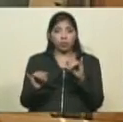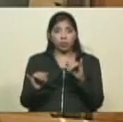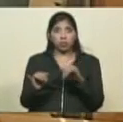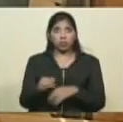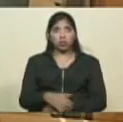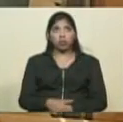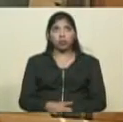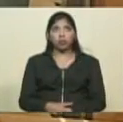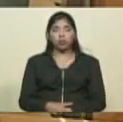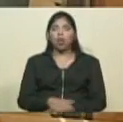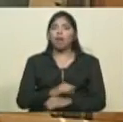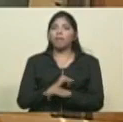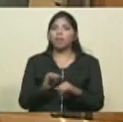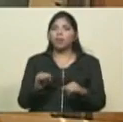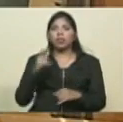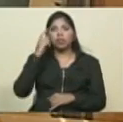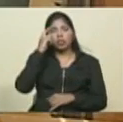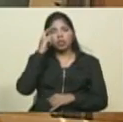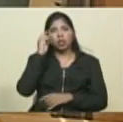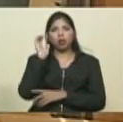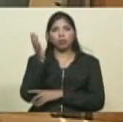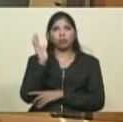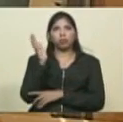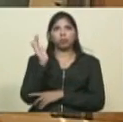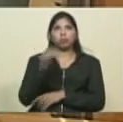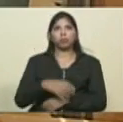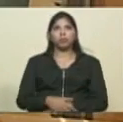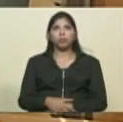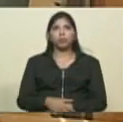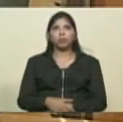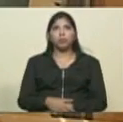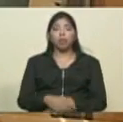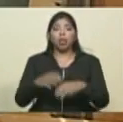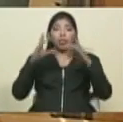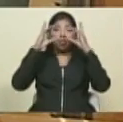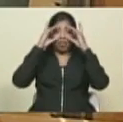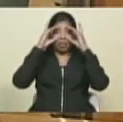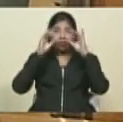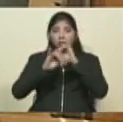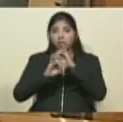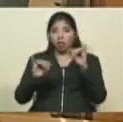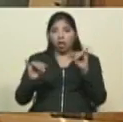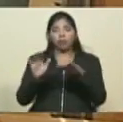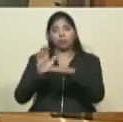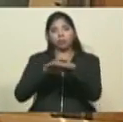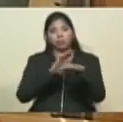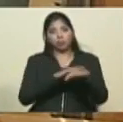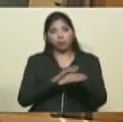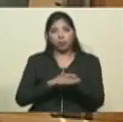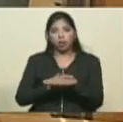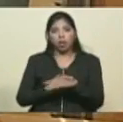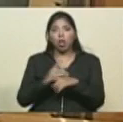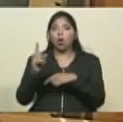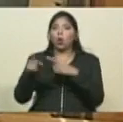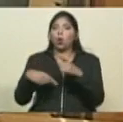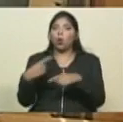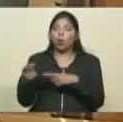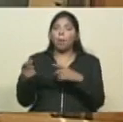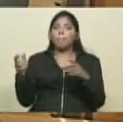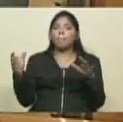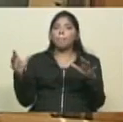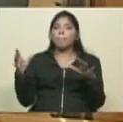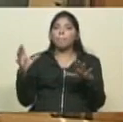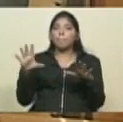de esa sesión especial y agotada la materia, la presidenta levantó la sesión especial y convocó a sesión ordinaria para el día